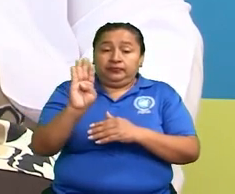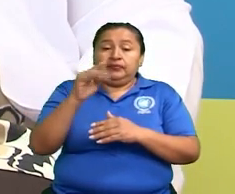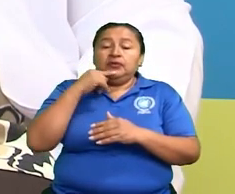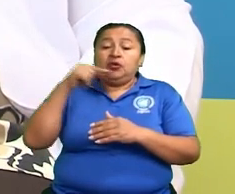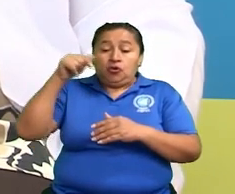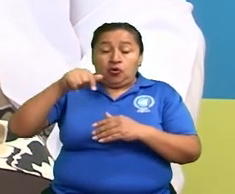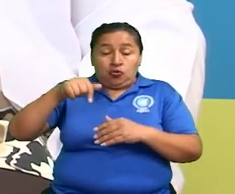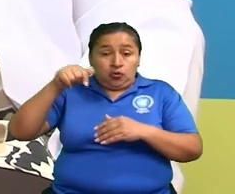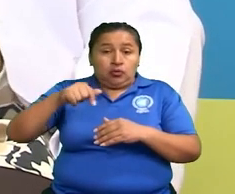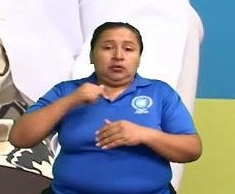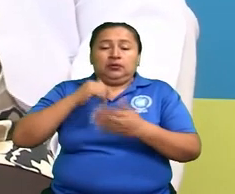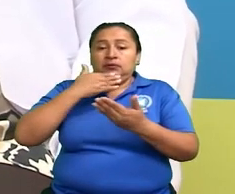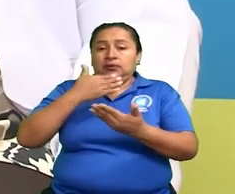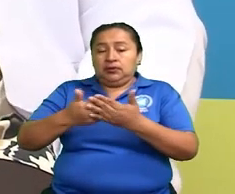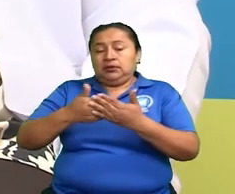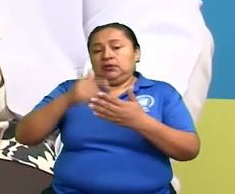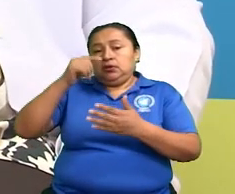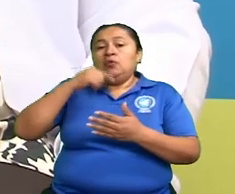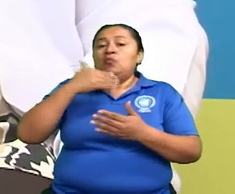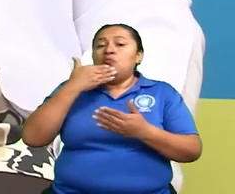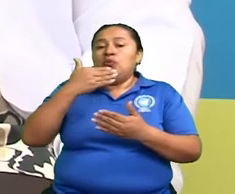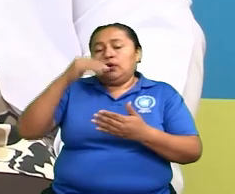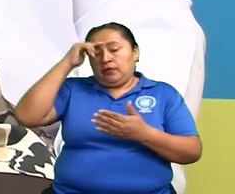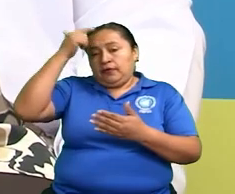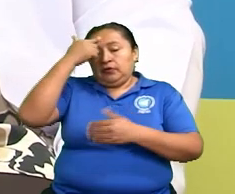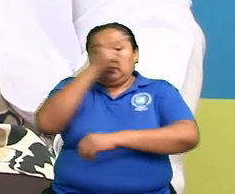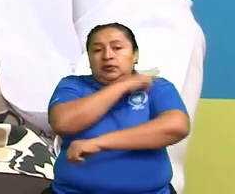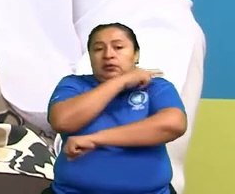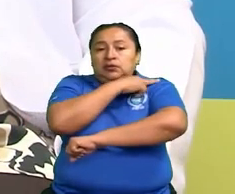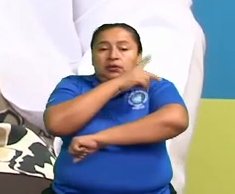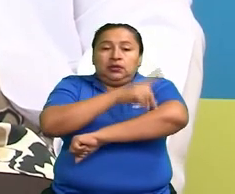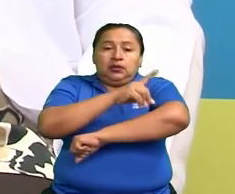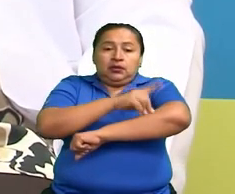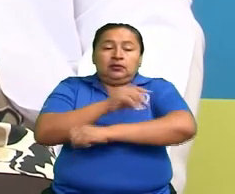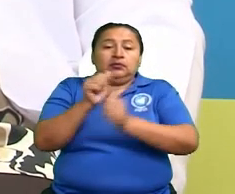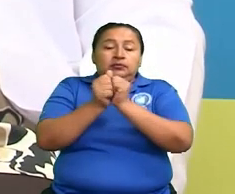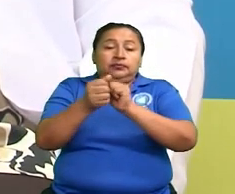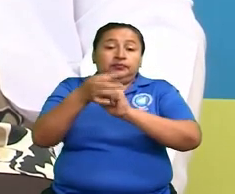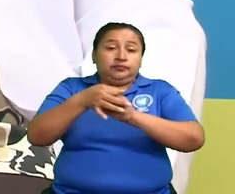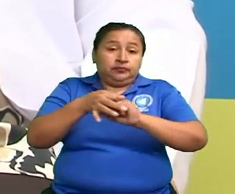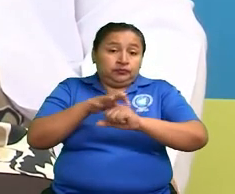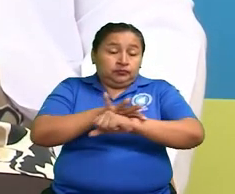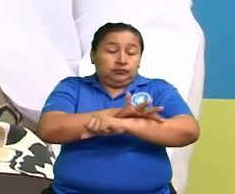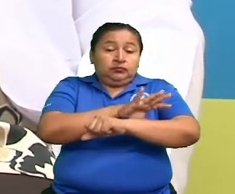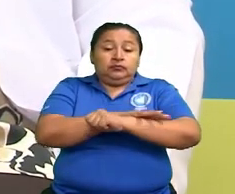buen gobierno del comandante Daniel Ortega y la compañera Rosario Murillo,